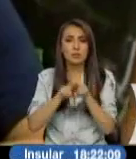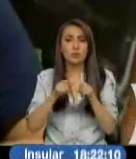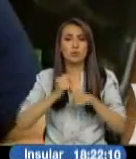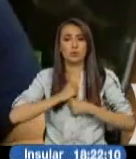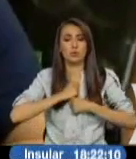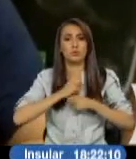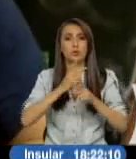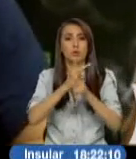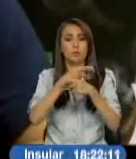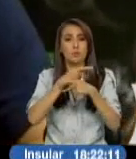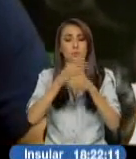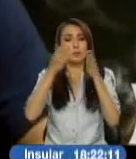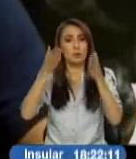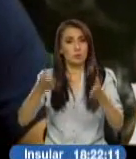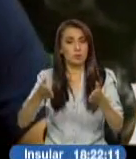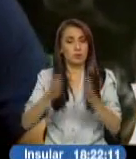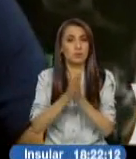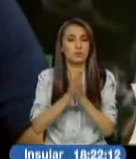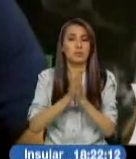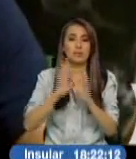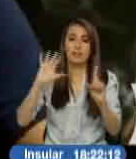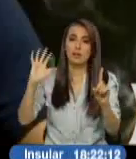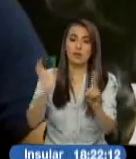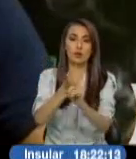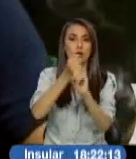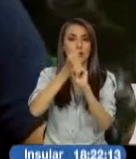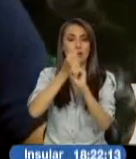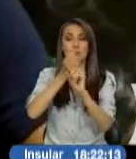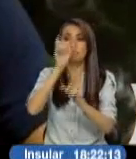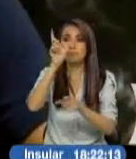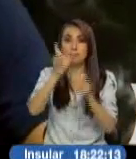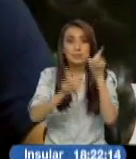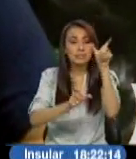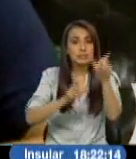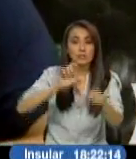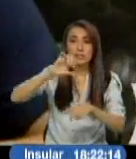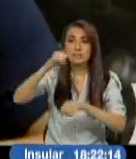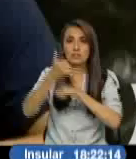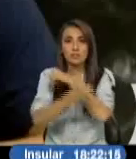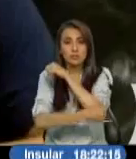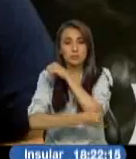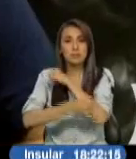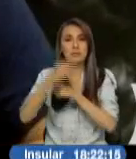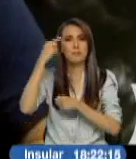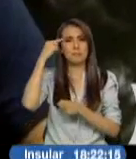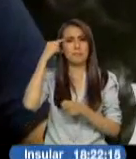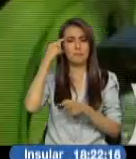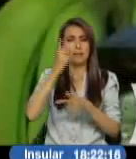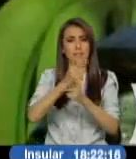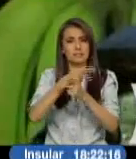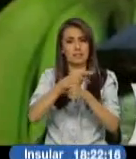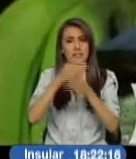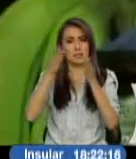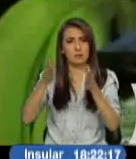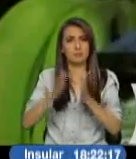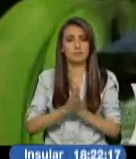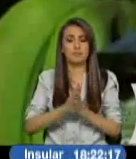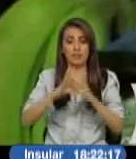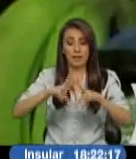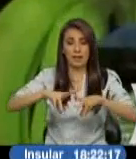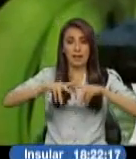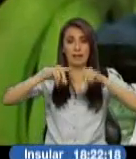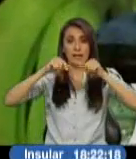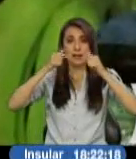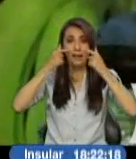hemos propuesto, lograr conseguir clientes que piensen también en el productor. La tierra que he visto